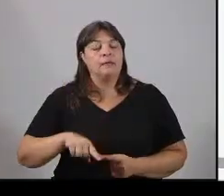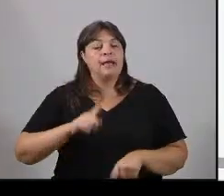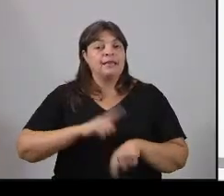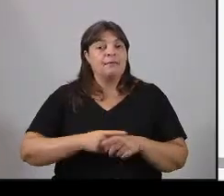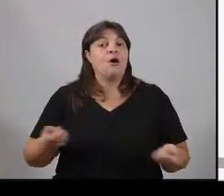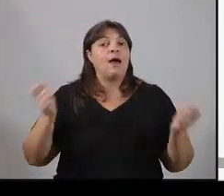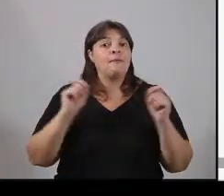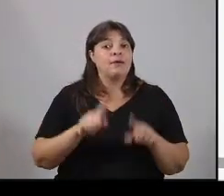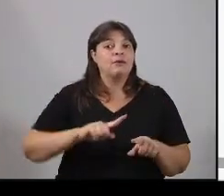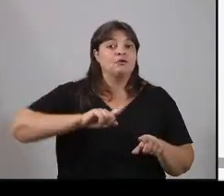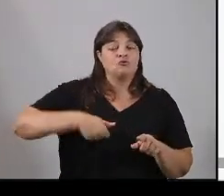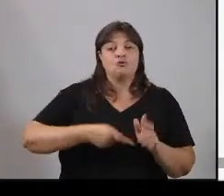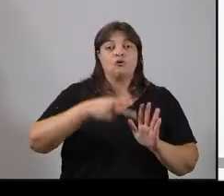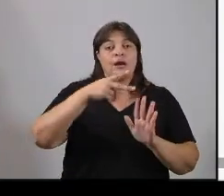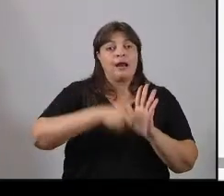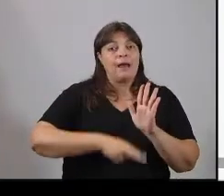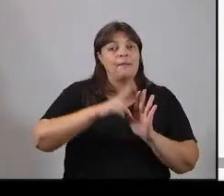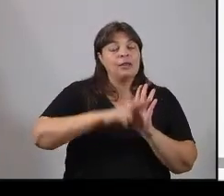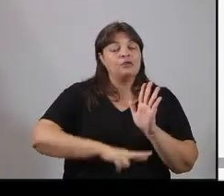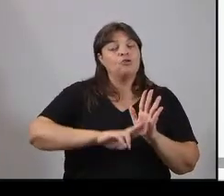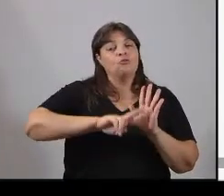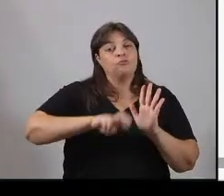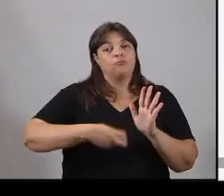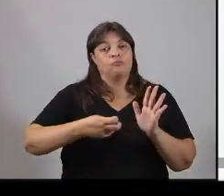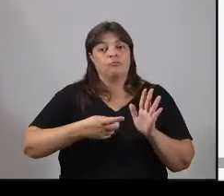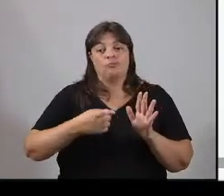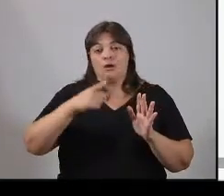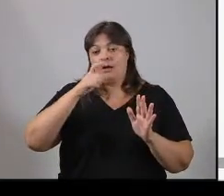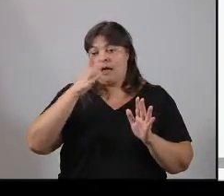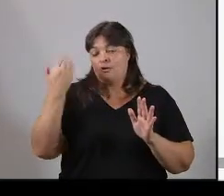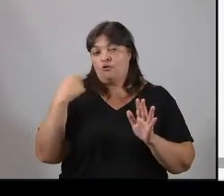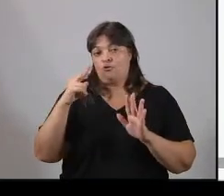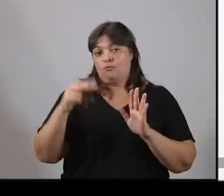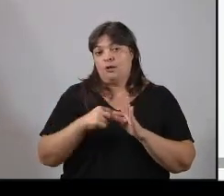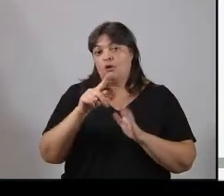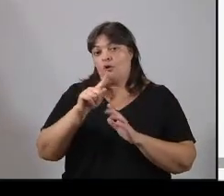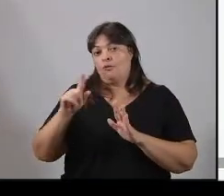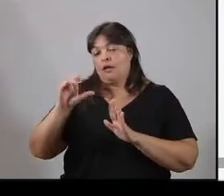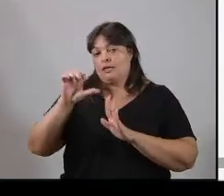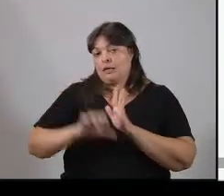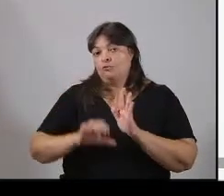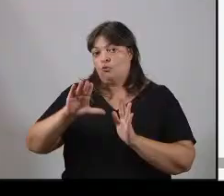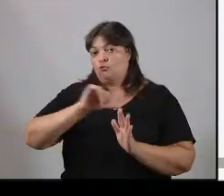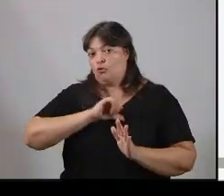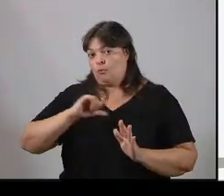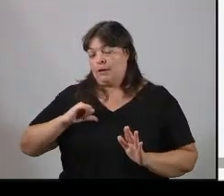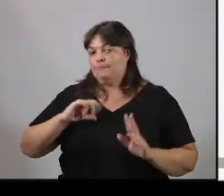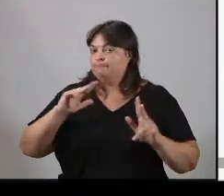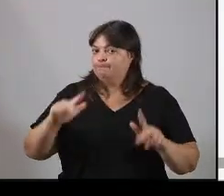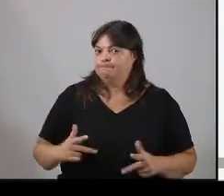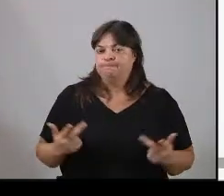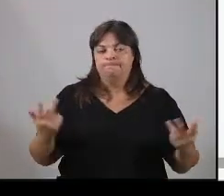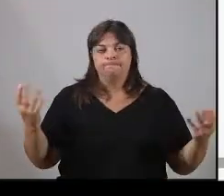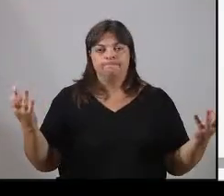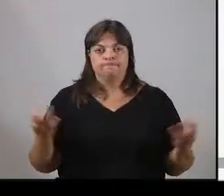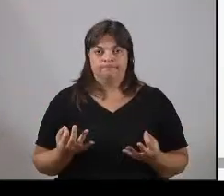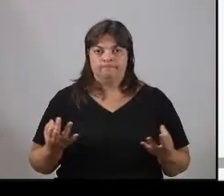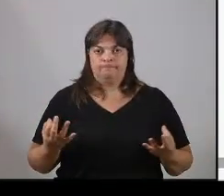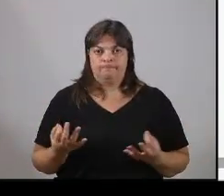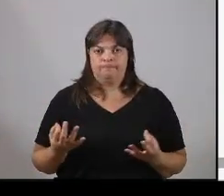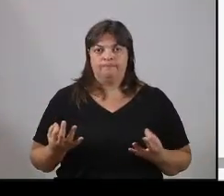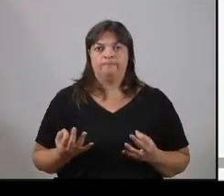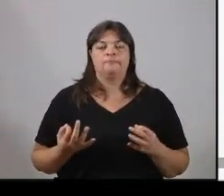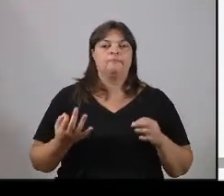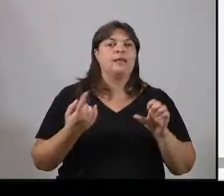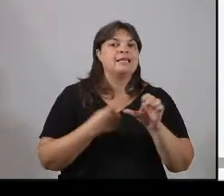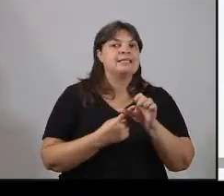vamos a adecuar el reglamento a lo que dijeron en 2011 en el Estatuto de Autonomía. Permítame que traslademos a los